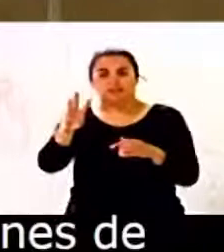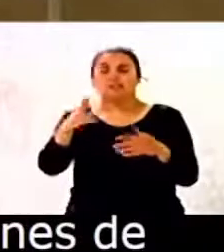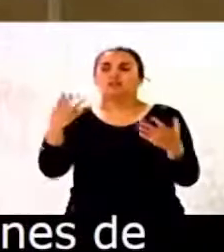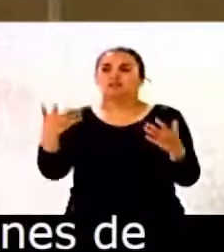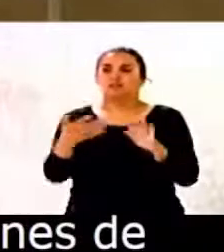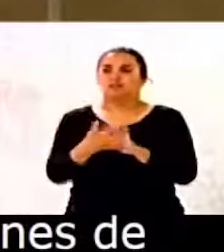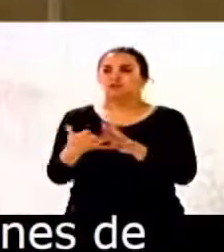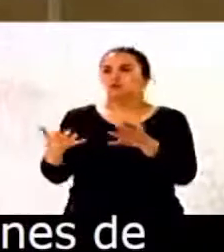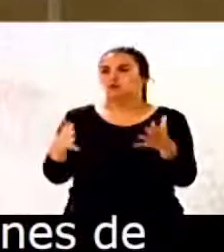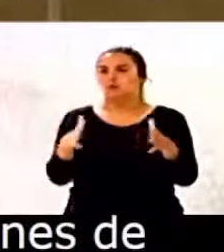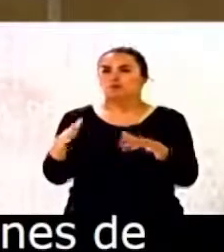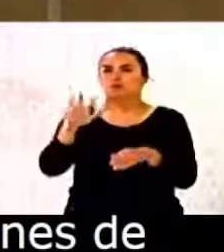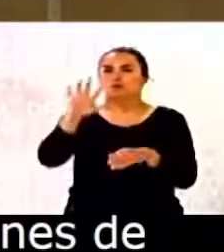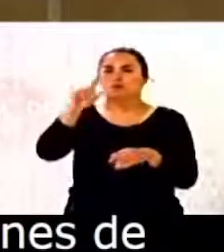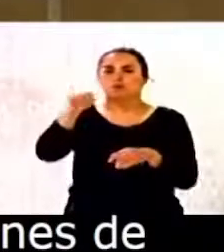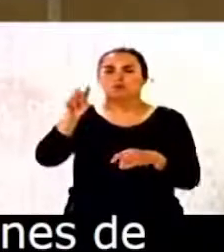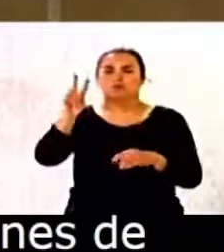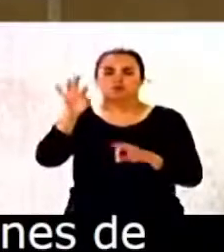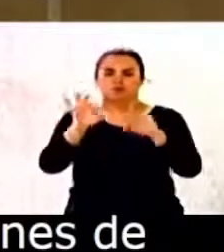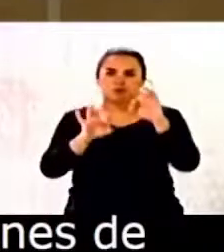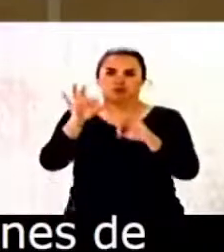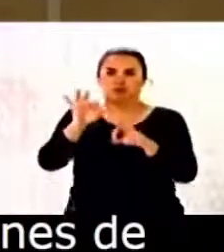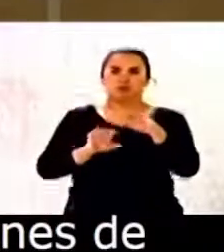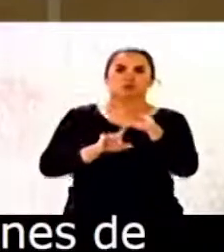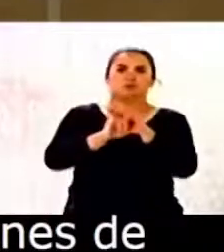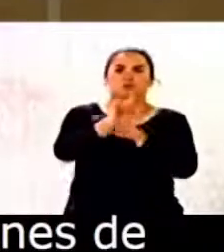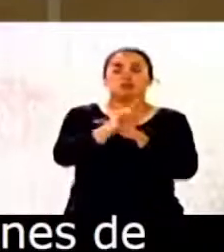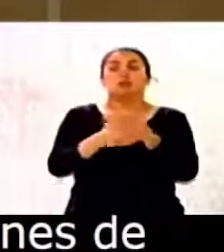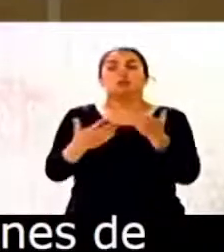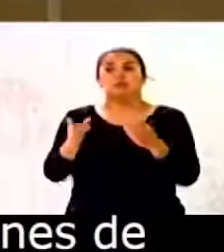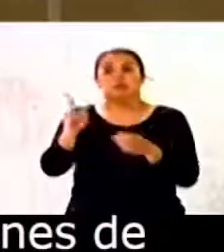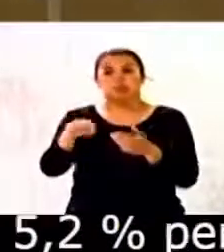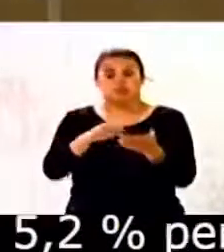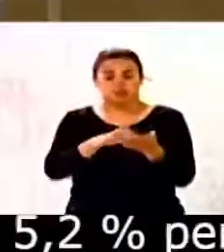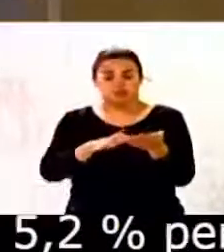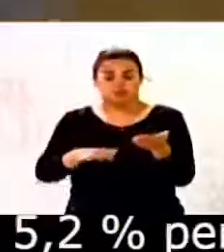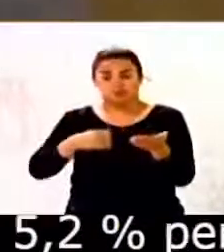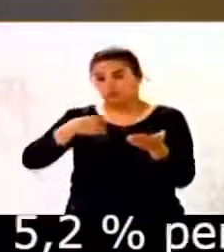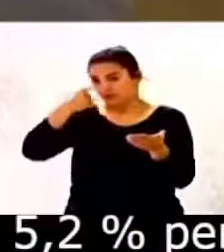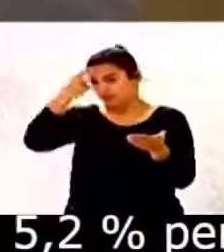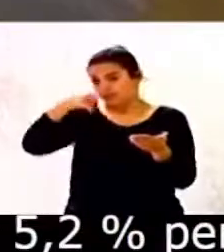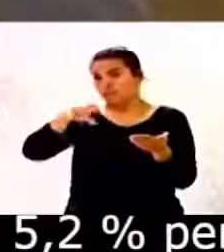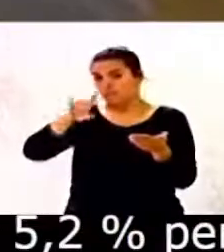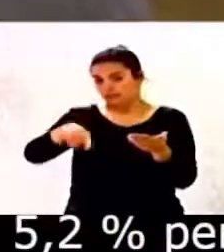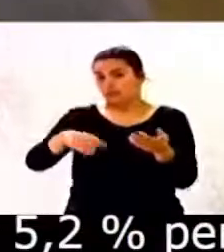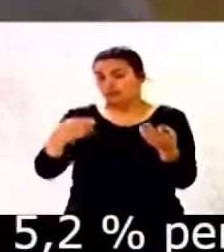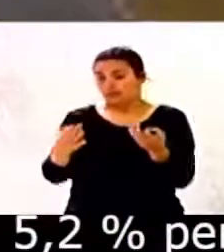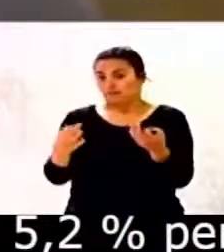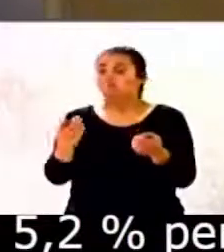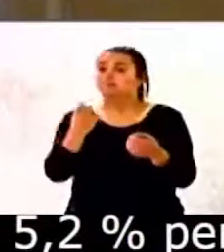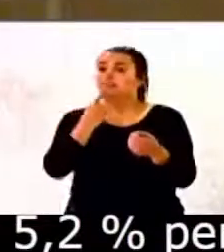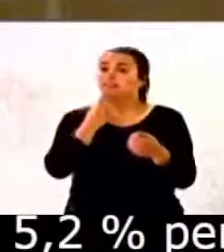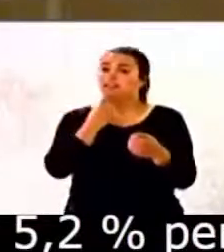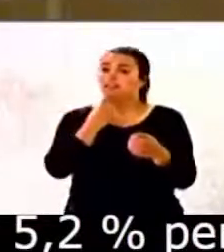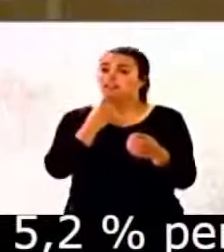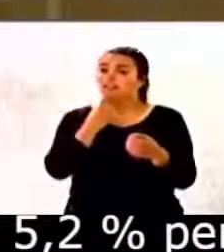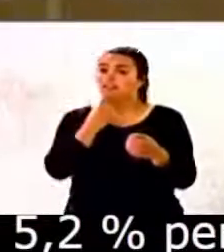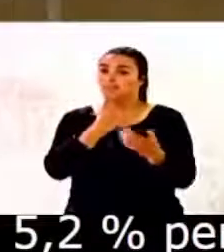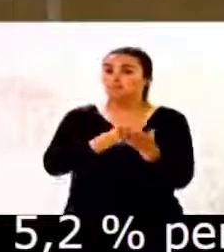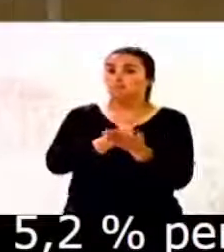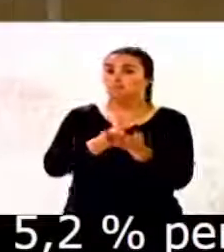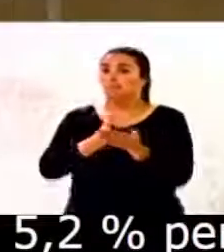de en torno al 5,2%. Pero también ese informe, y somos conscientes de ello, nos indica que hay dos derivadas